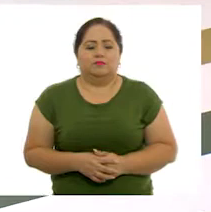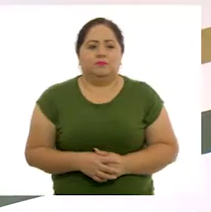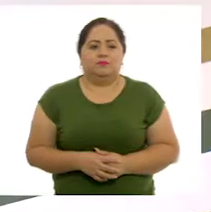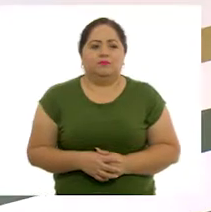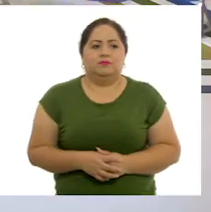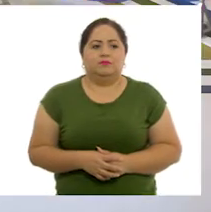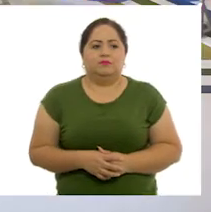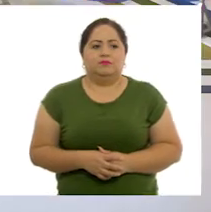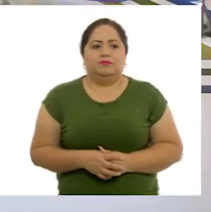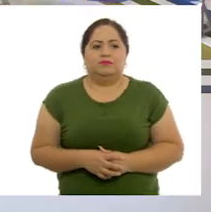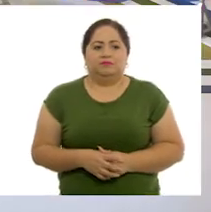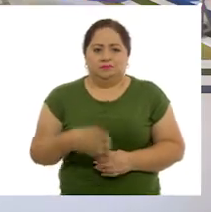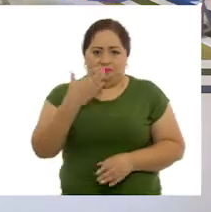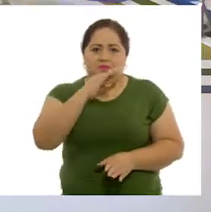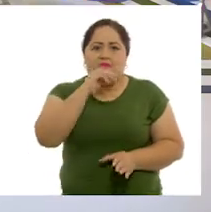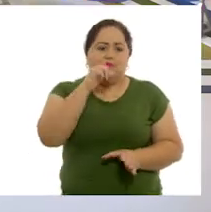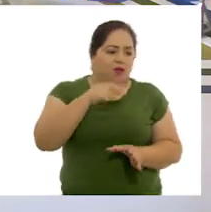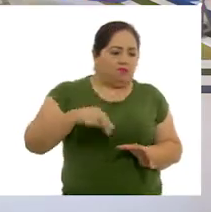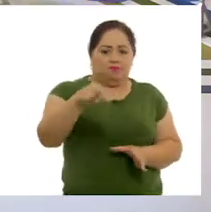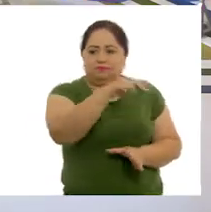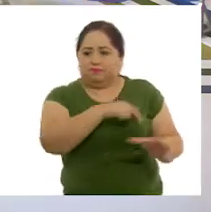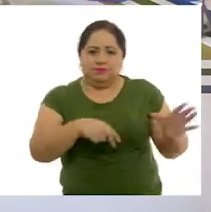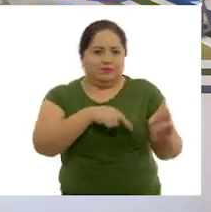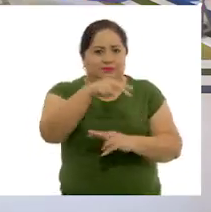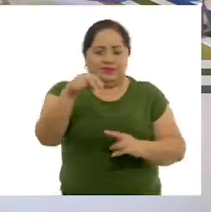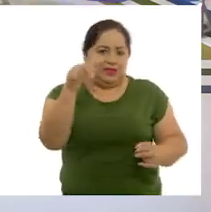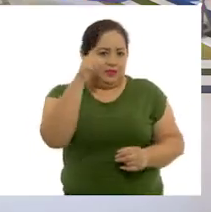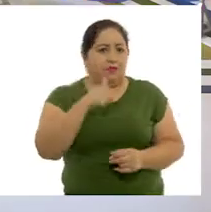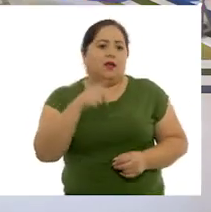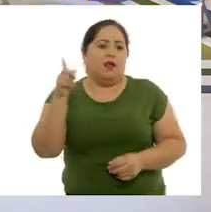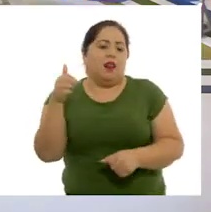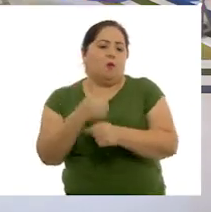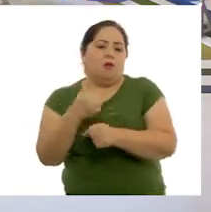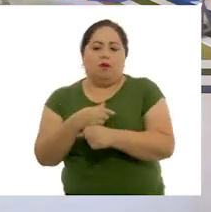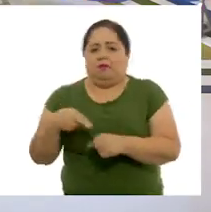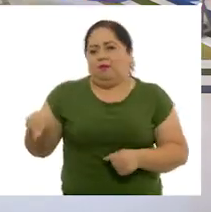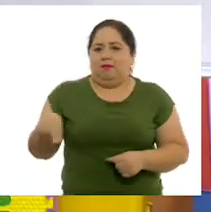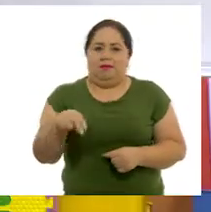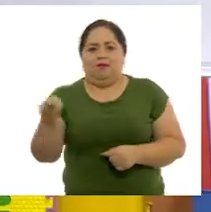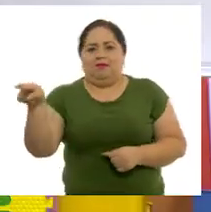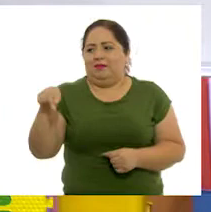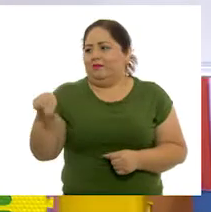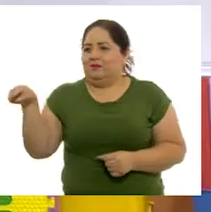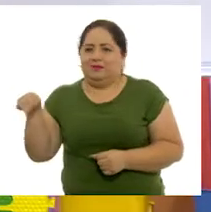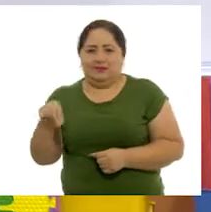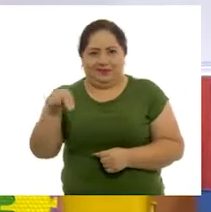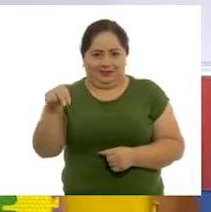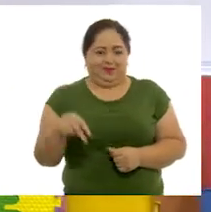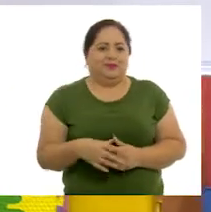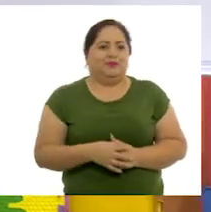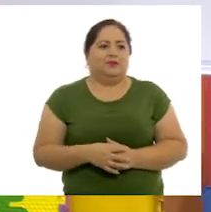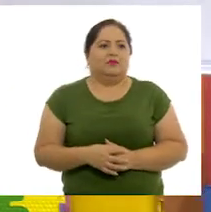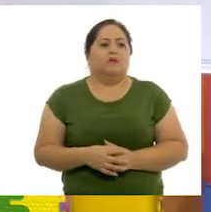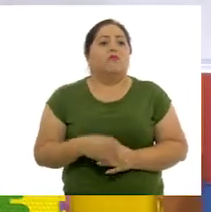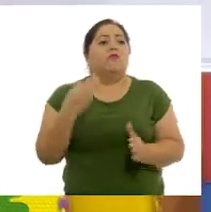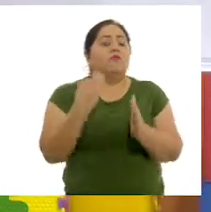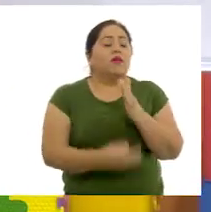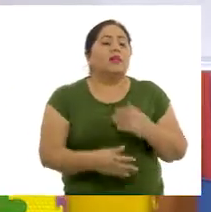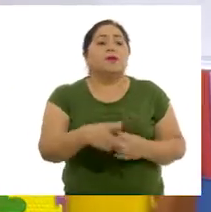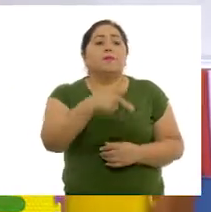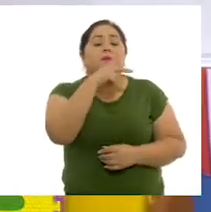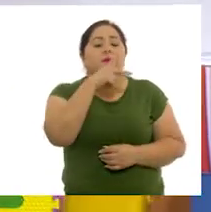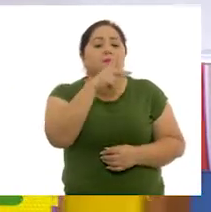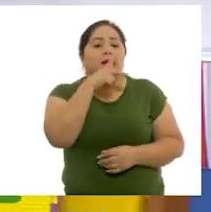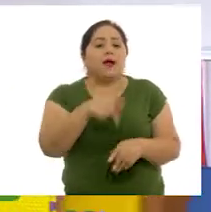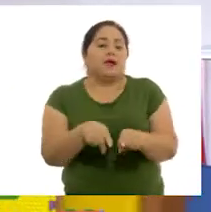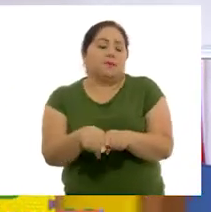Así está. Y ahora, bien, ya que lo tienes, muy ¿qué bien te parece? Bueno, ahorita ponemos también este. Nos falta papá y nos